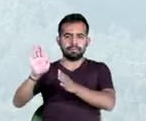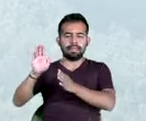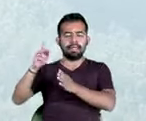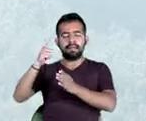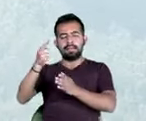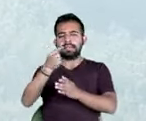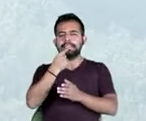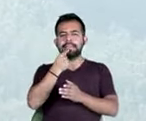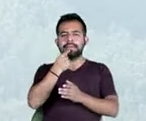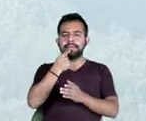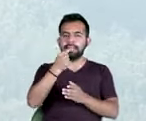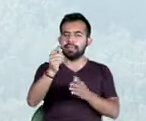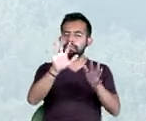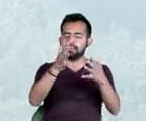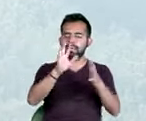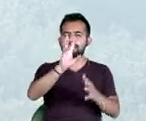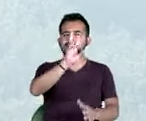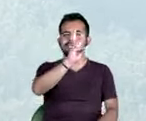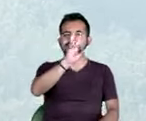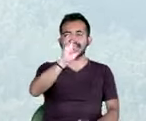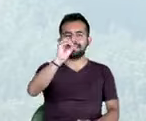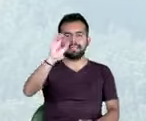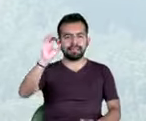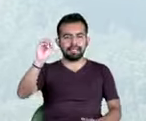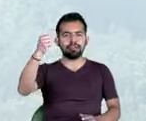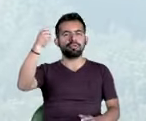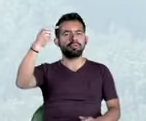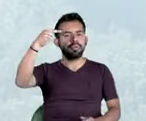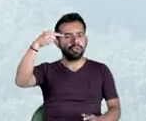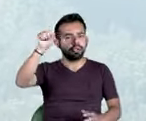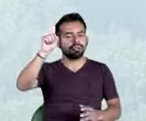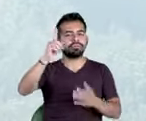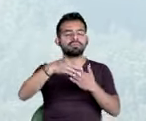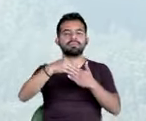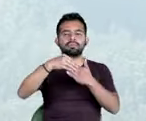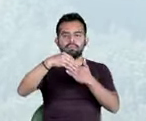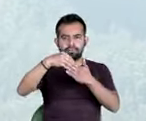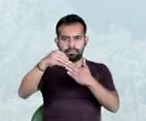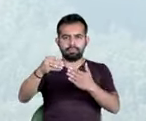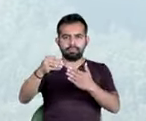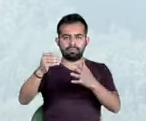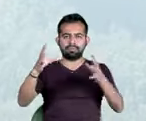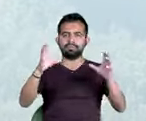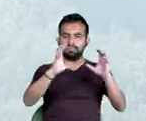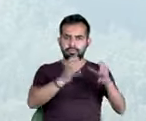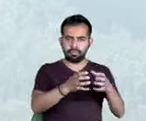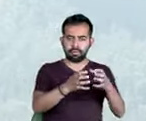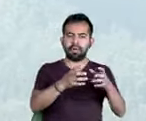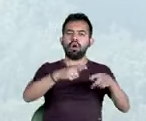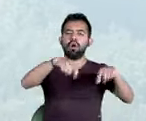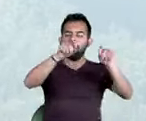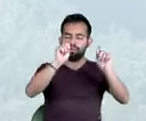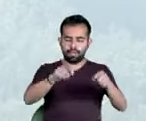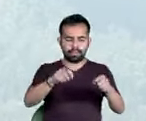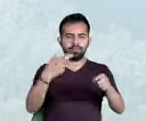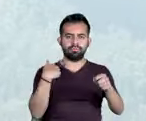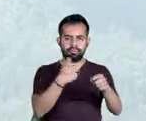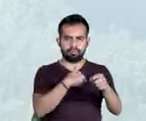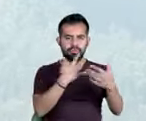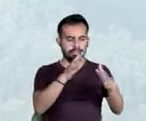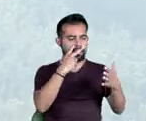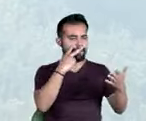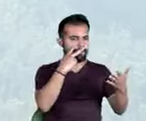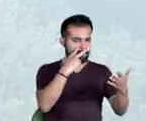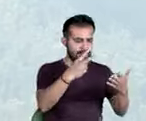quedaban cerca de 600 millones de dólares en caja. Con los contratos que se han hecho, con la información que hemos ido revisando,